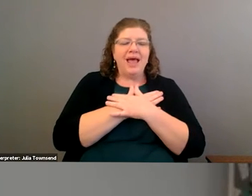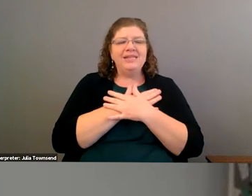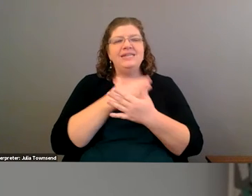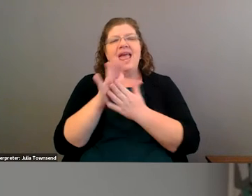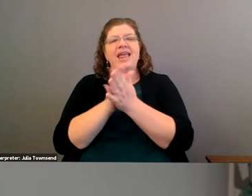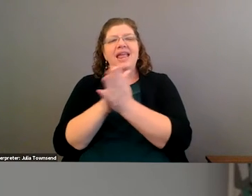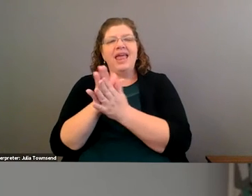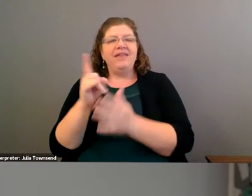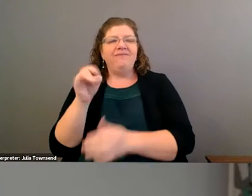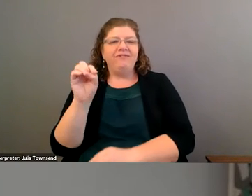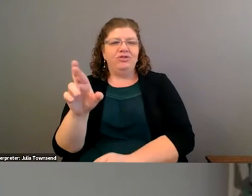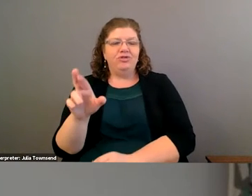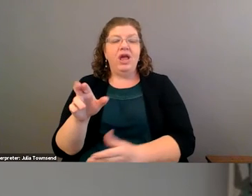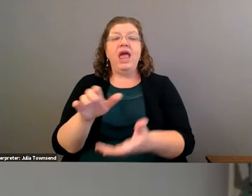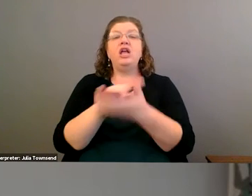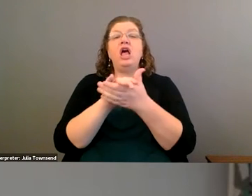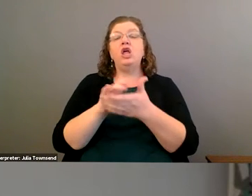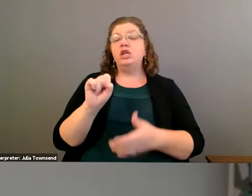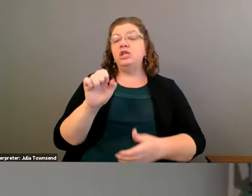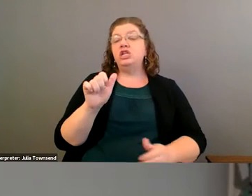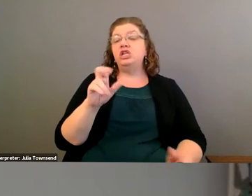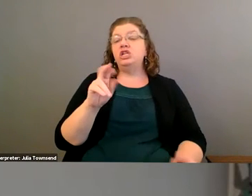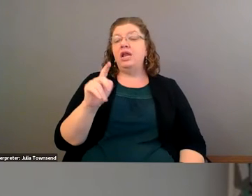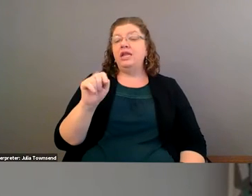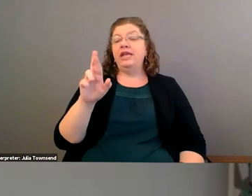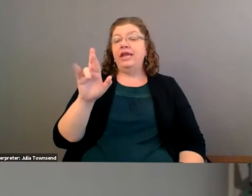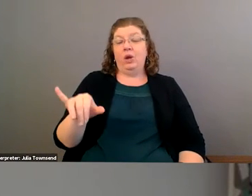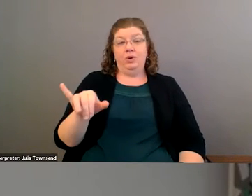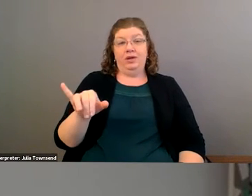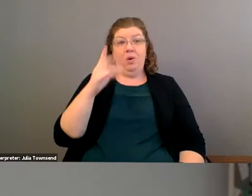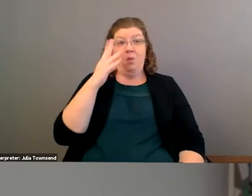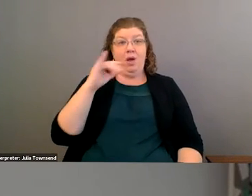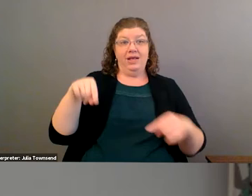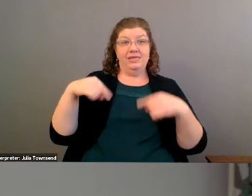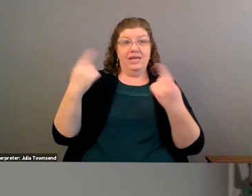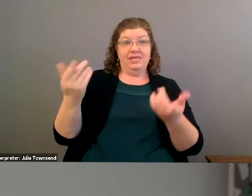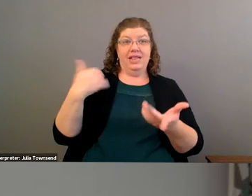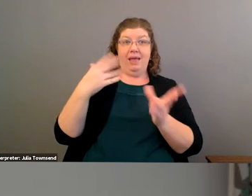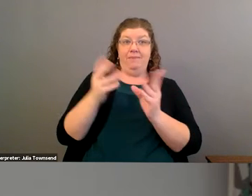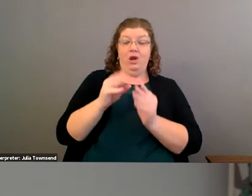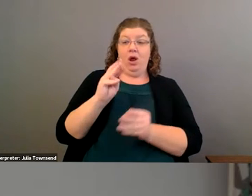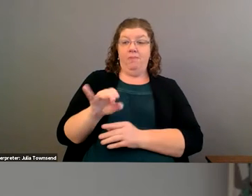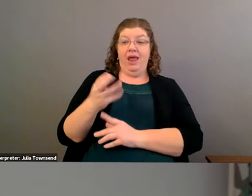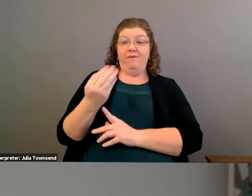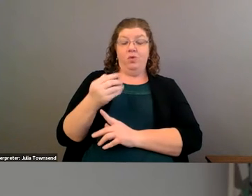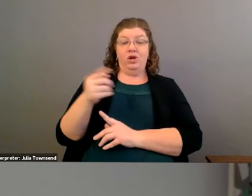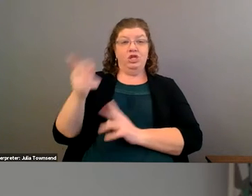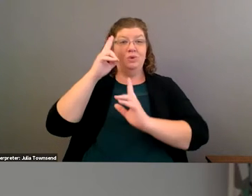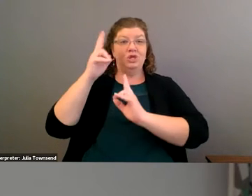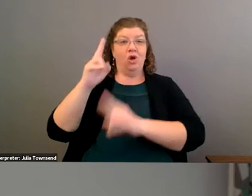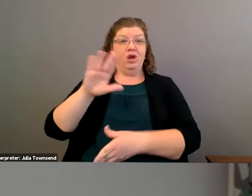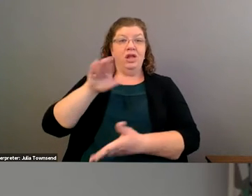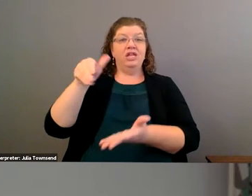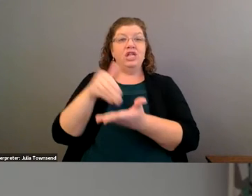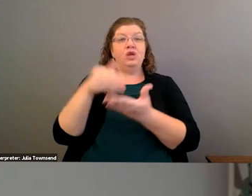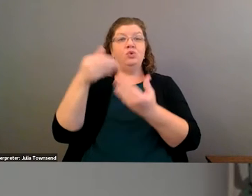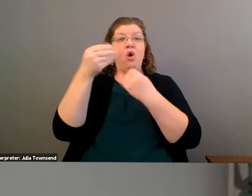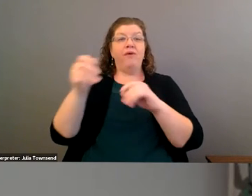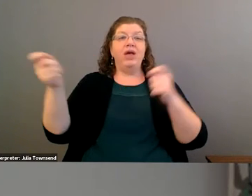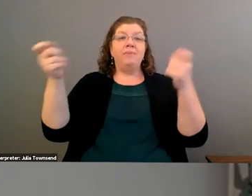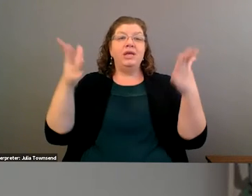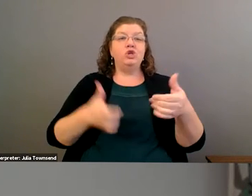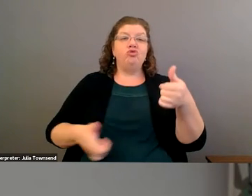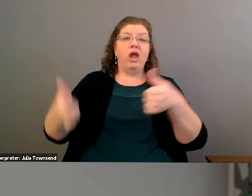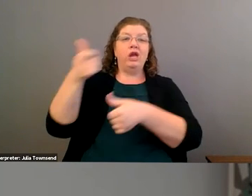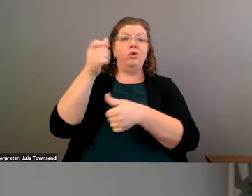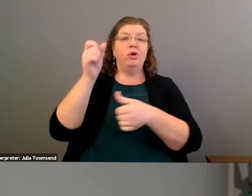de descanso. Y quiero también felicitar a Sean Carey desde nuestra última reunión porque el 14 de mayo se le honró